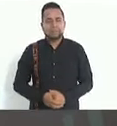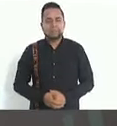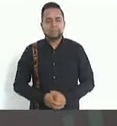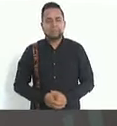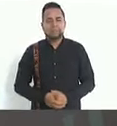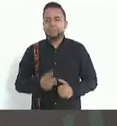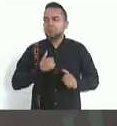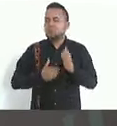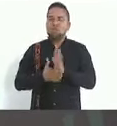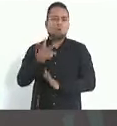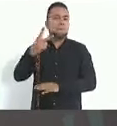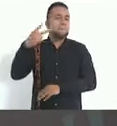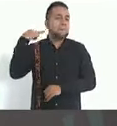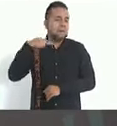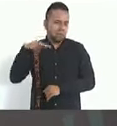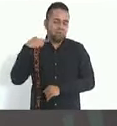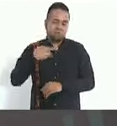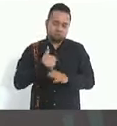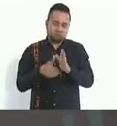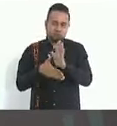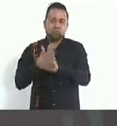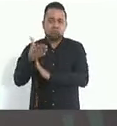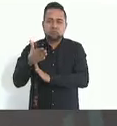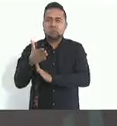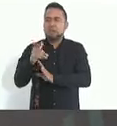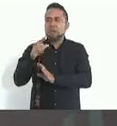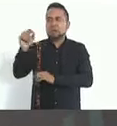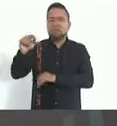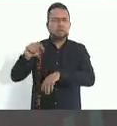voy a Veracruz. Porque